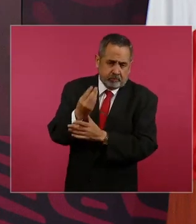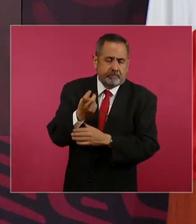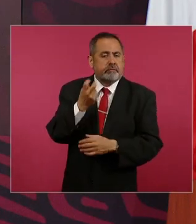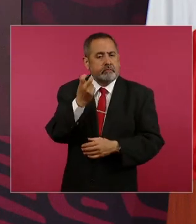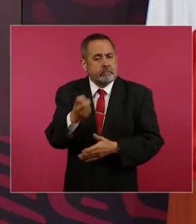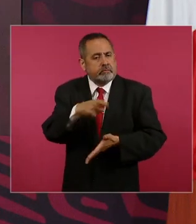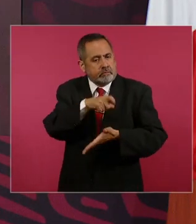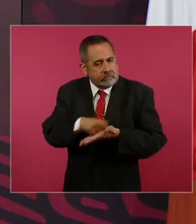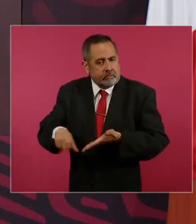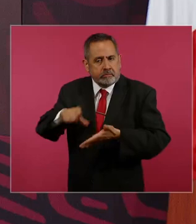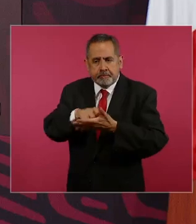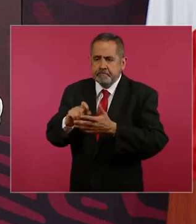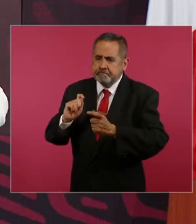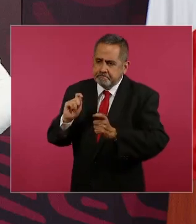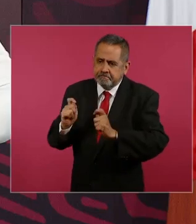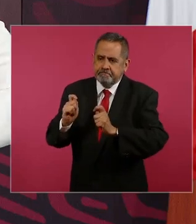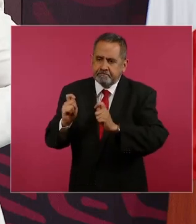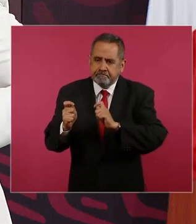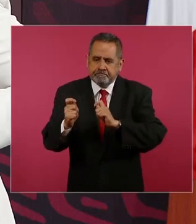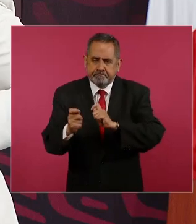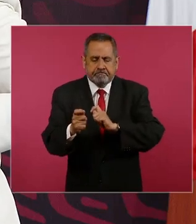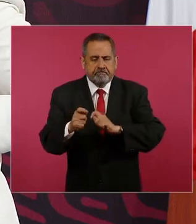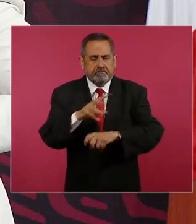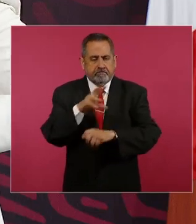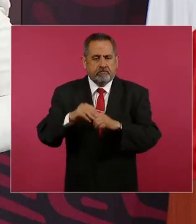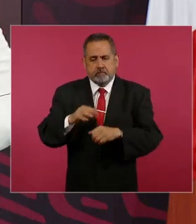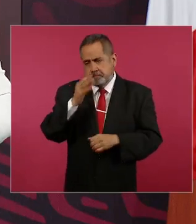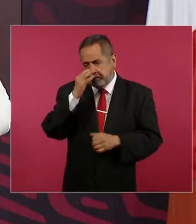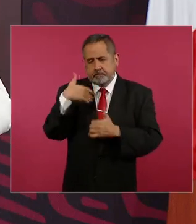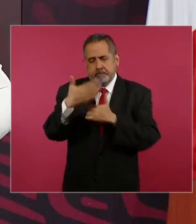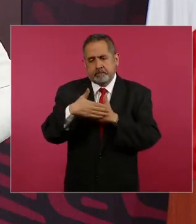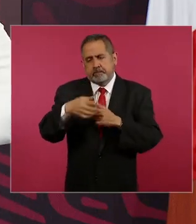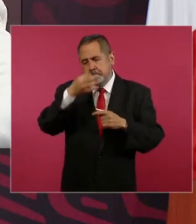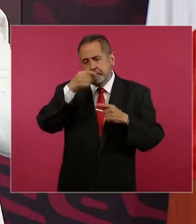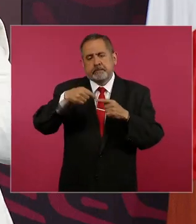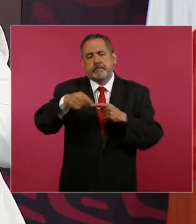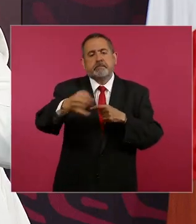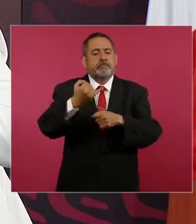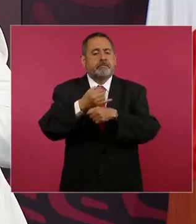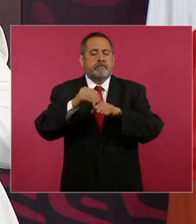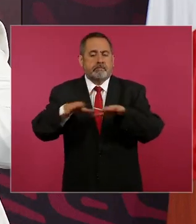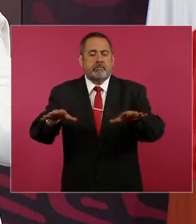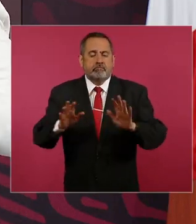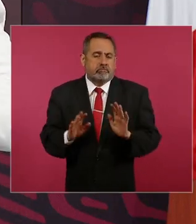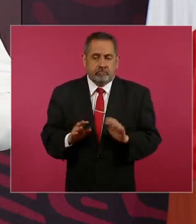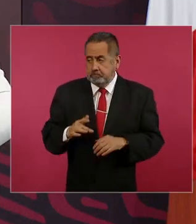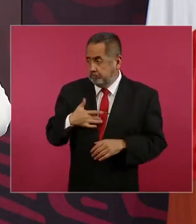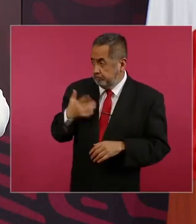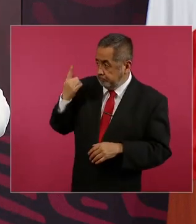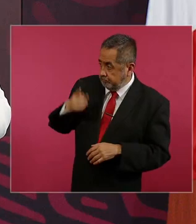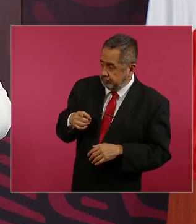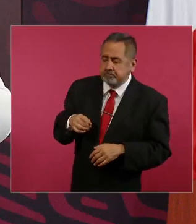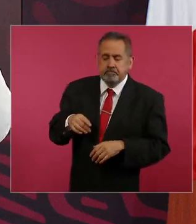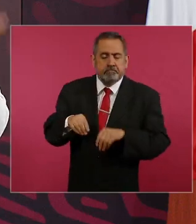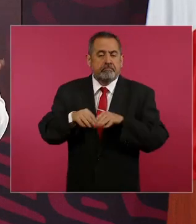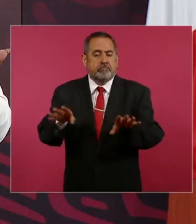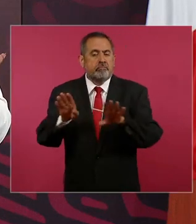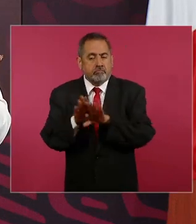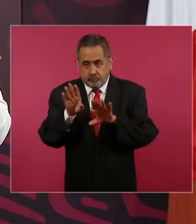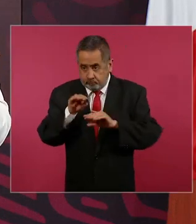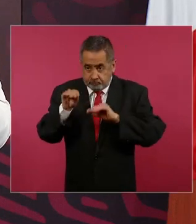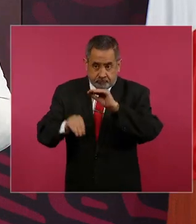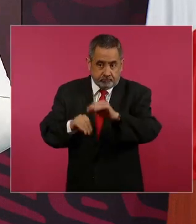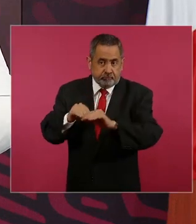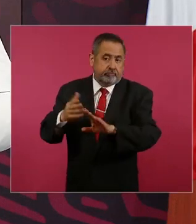haciendo en el Issste pronto daremos un informe si así lo instruye de cómo